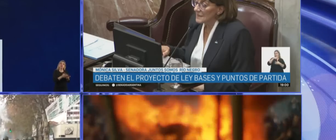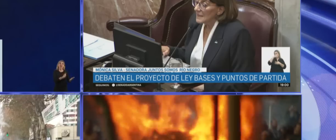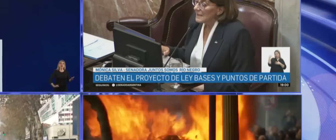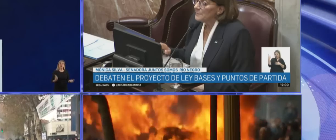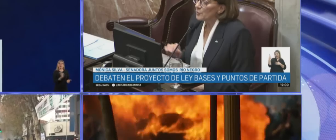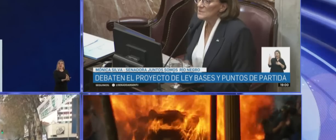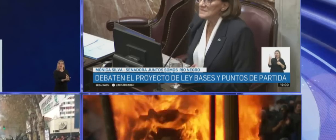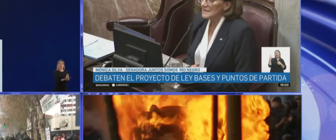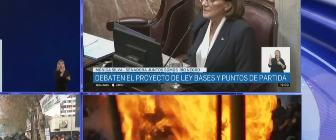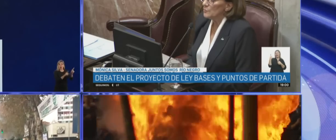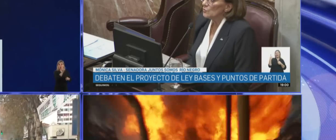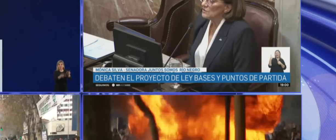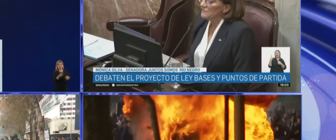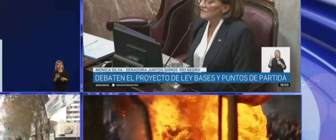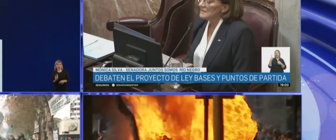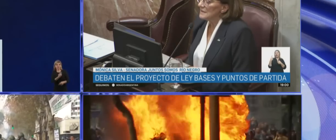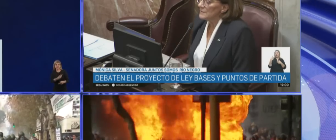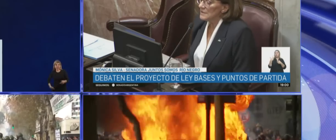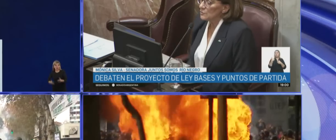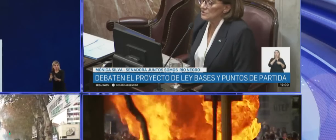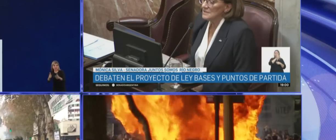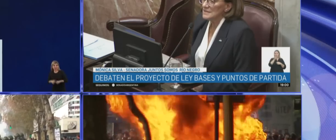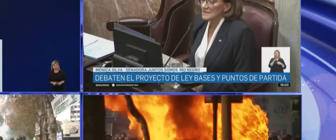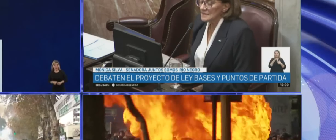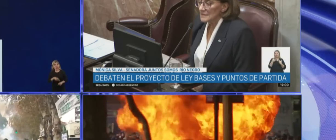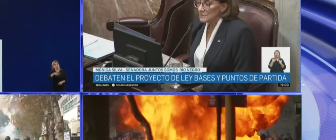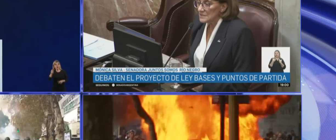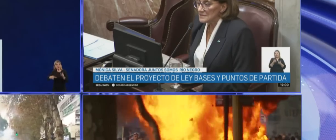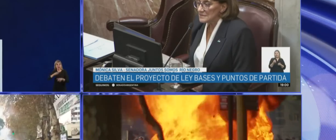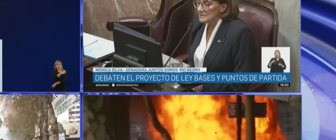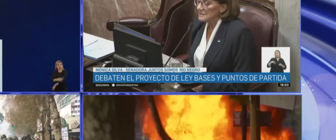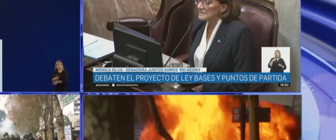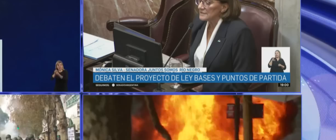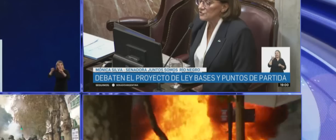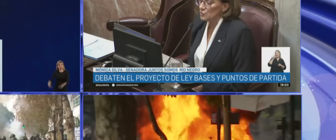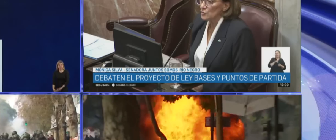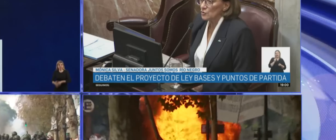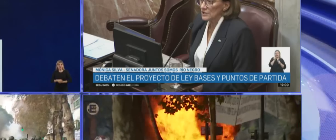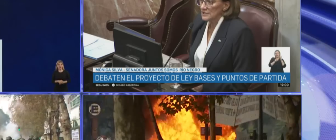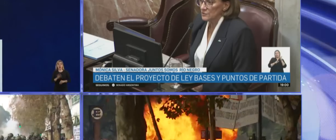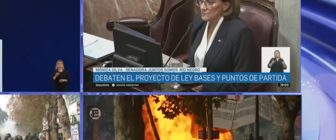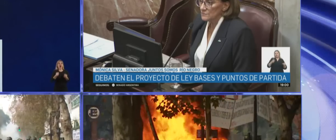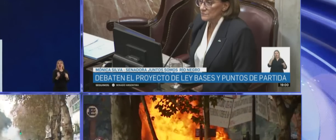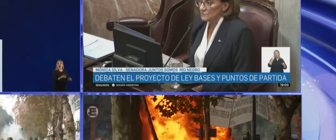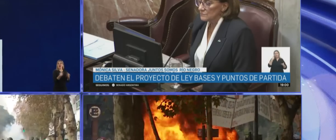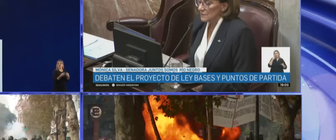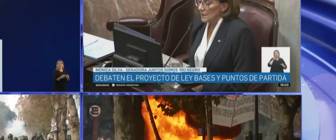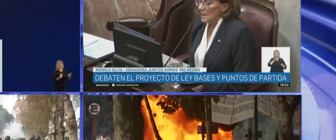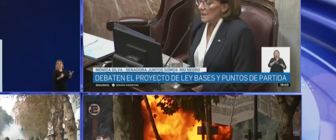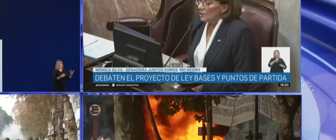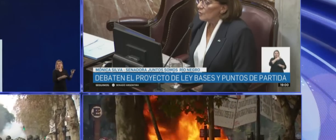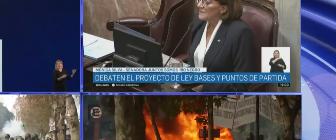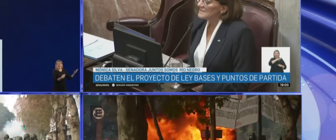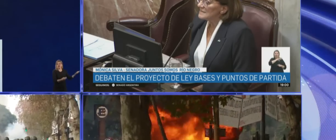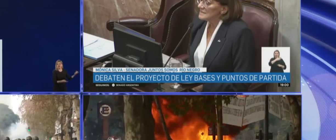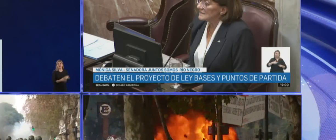para algunos y hunde en la miseria al resto. Podemos insistir con el modelo del gasto desbocado, del interior productivo